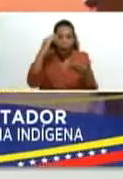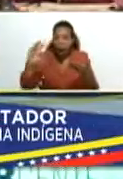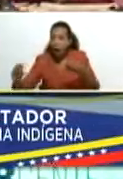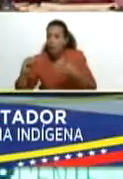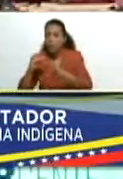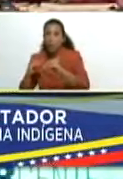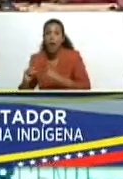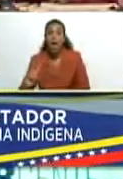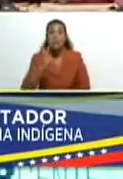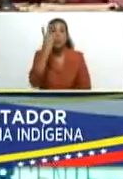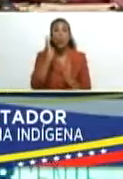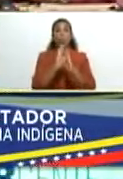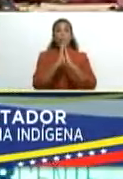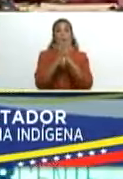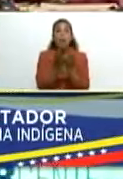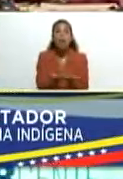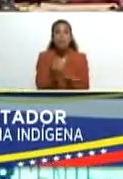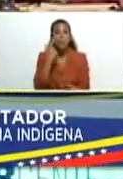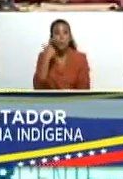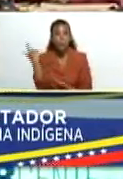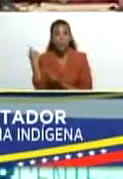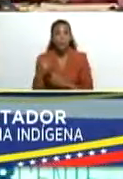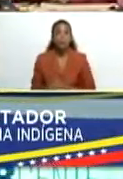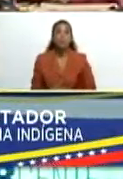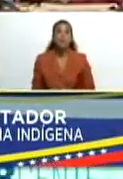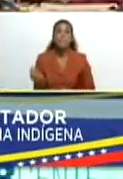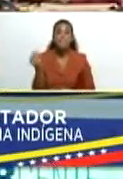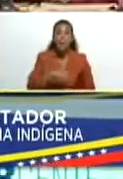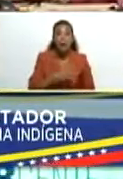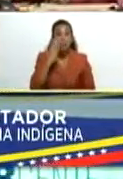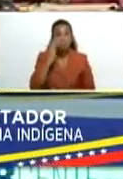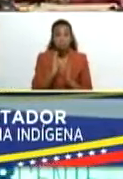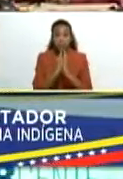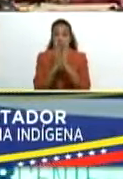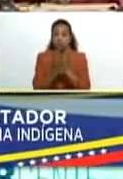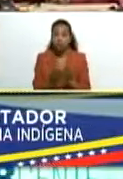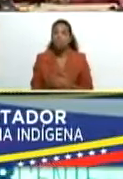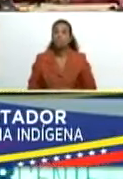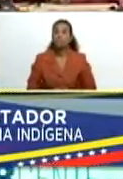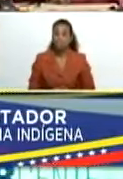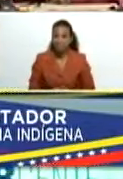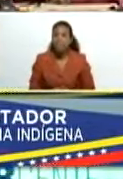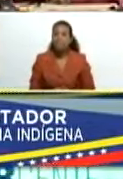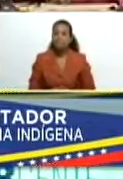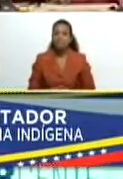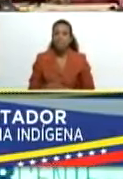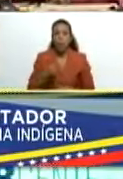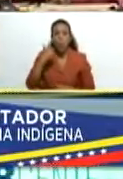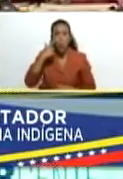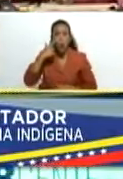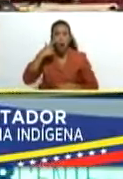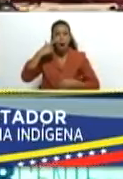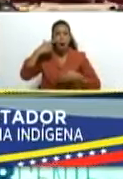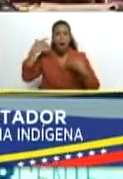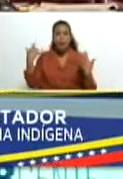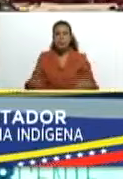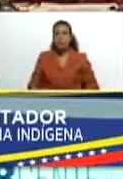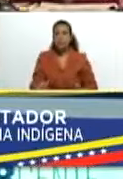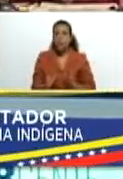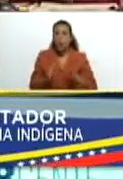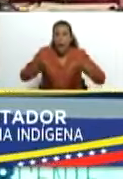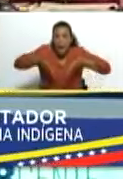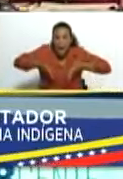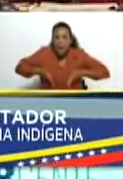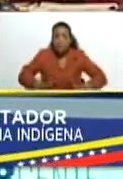Segundo libro, mira lo que tengo aquí, todo vale oro, vale. Parto del pueblo cimarrón, Casimira